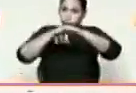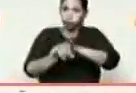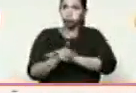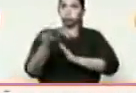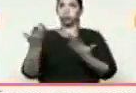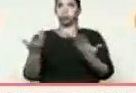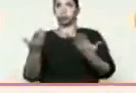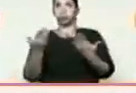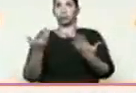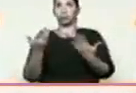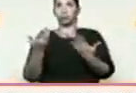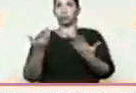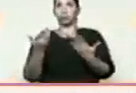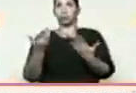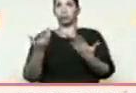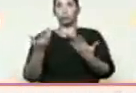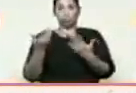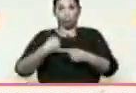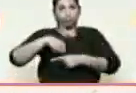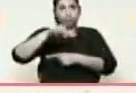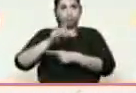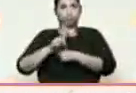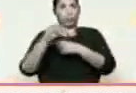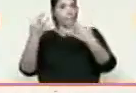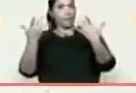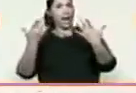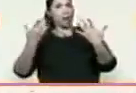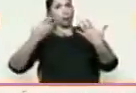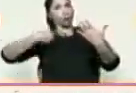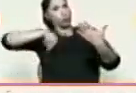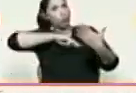es el poder originario en manos de nuestro pueblo.